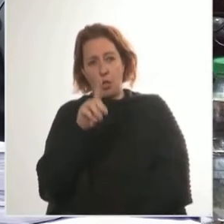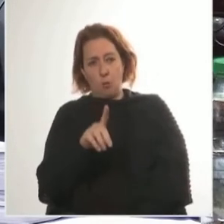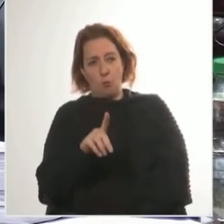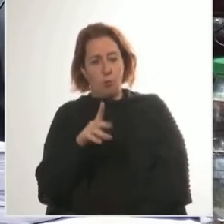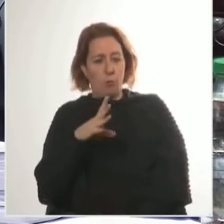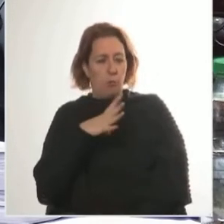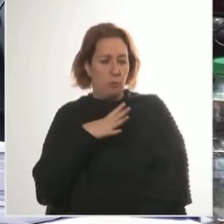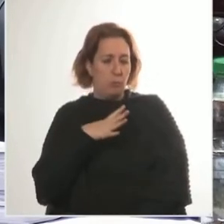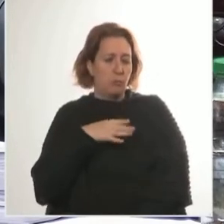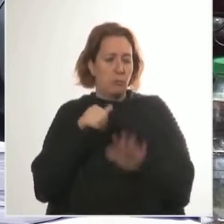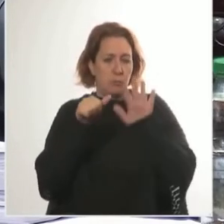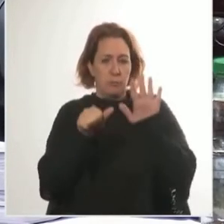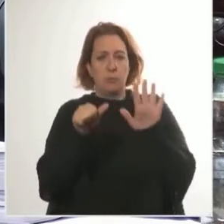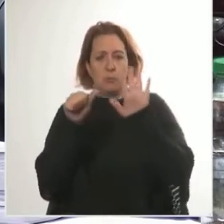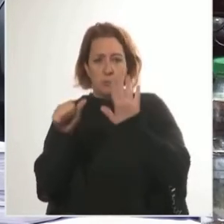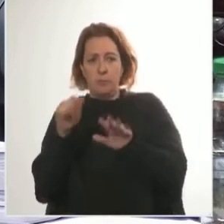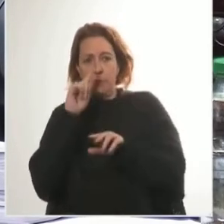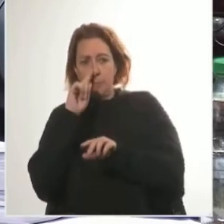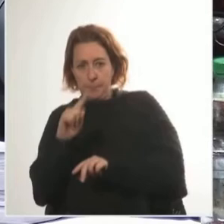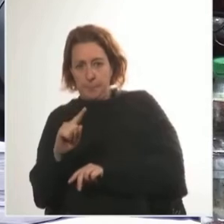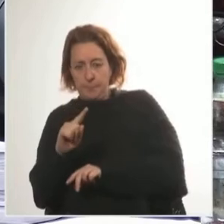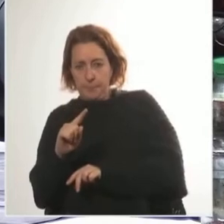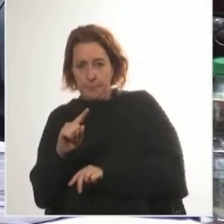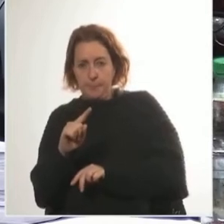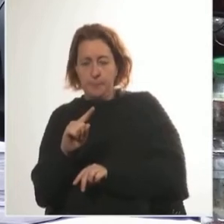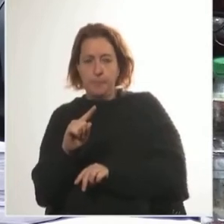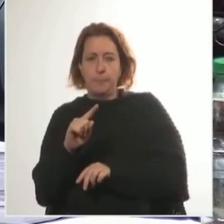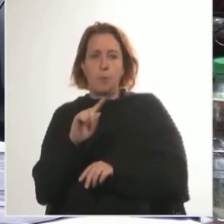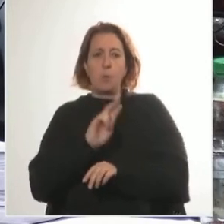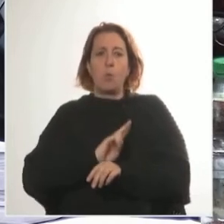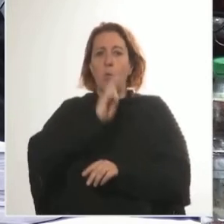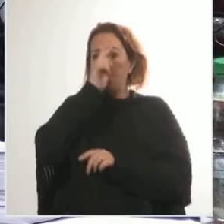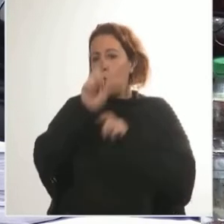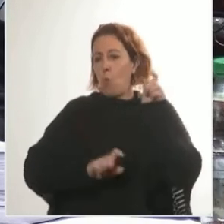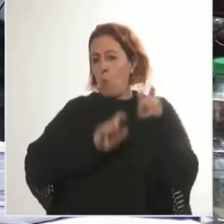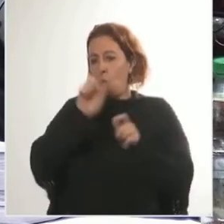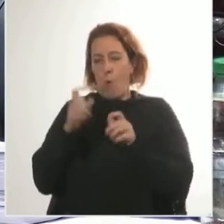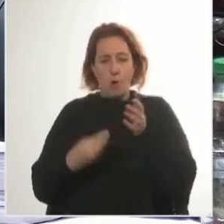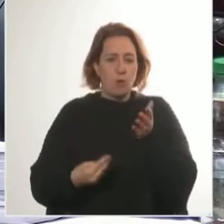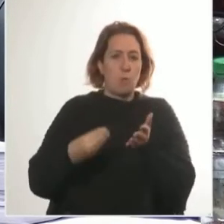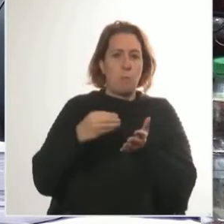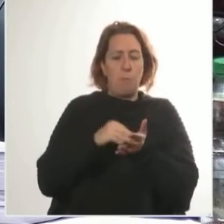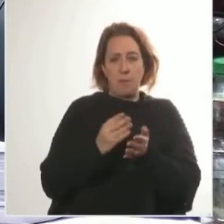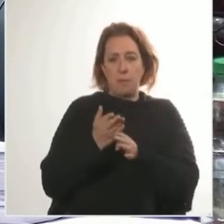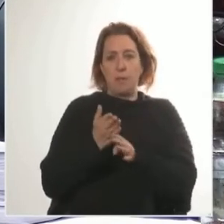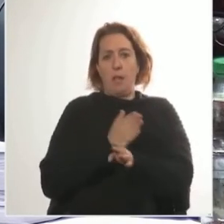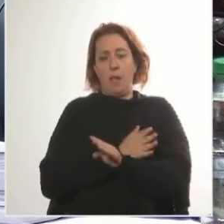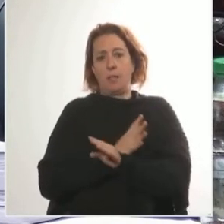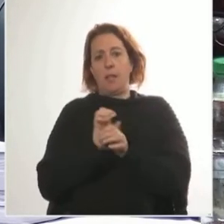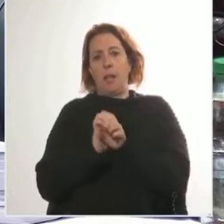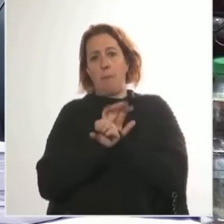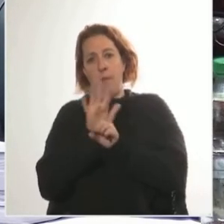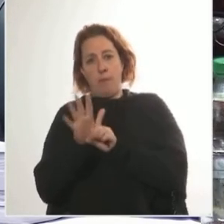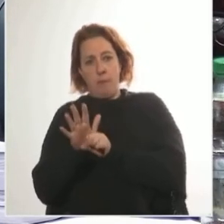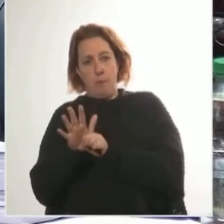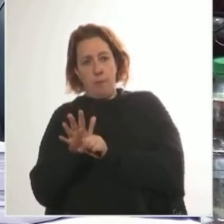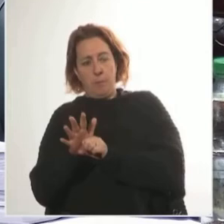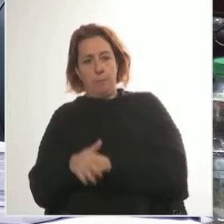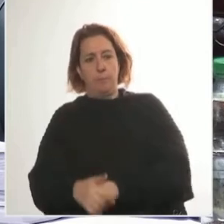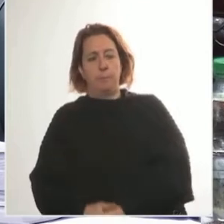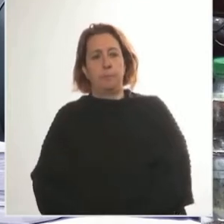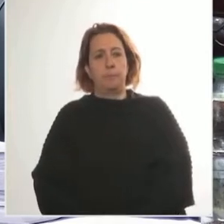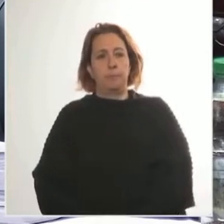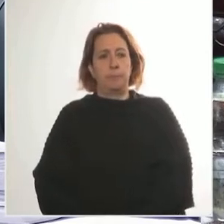había 66.000 compatriotas más que antes de la pandemia bajo la línea de pobreza.